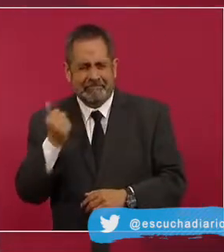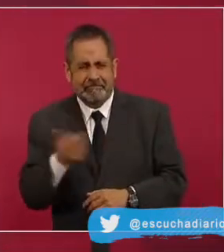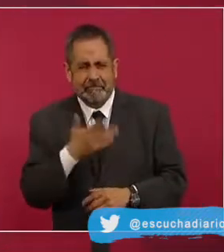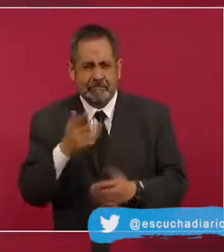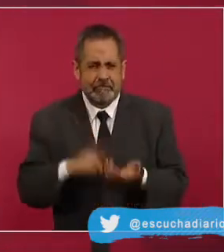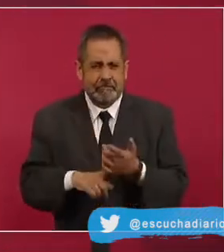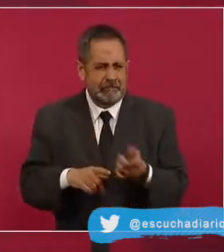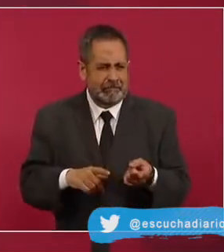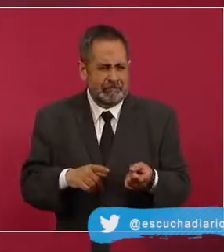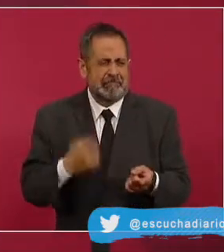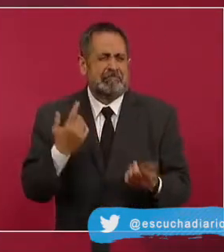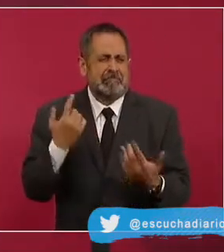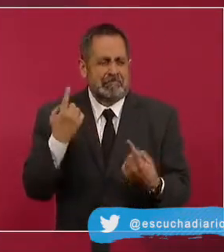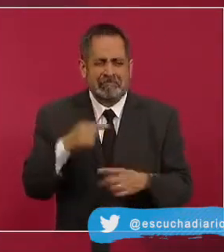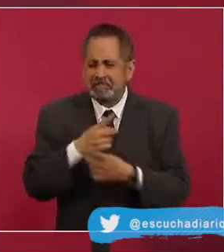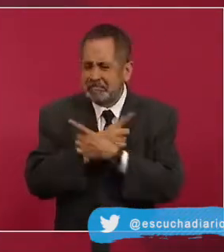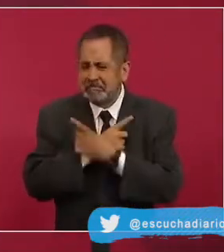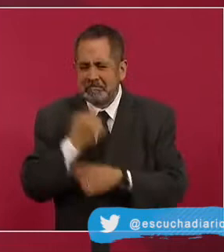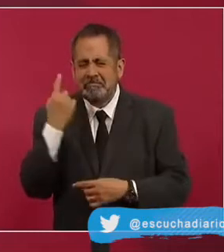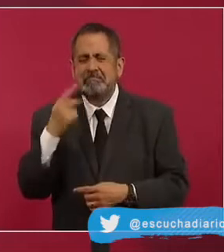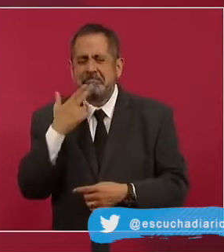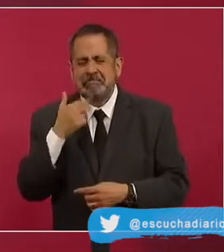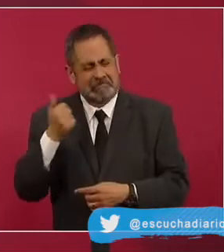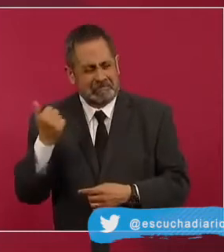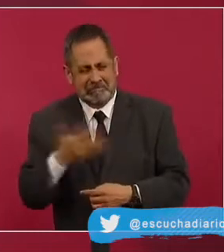o sirve para.